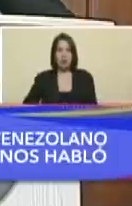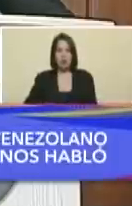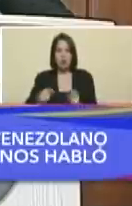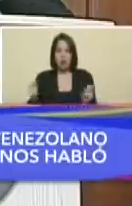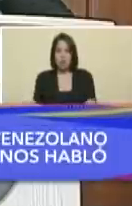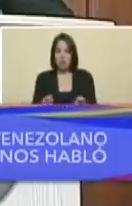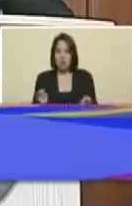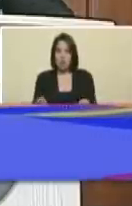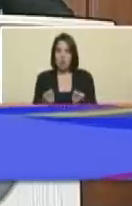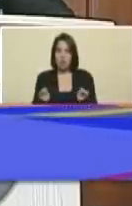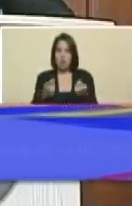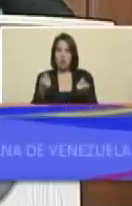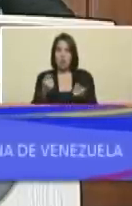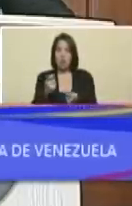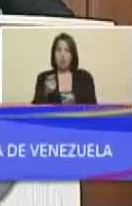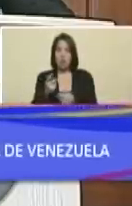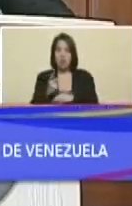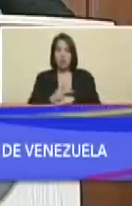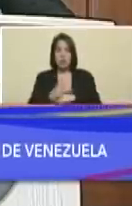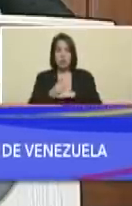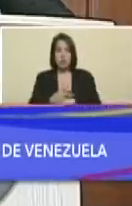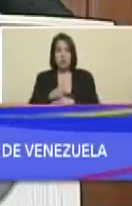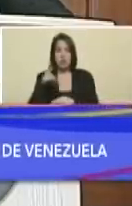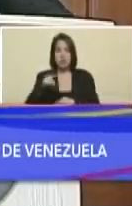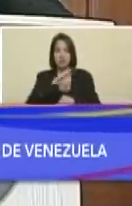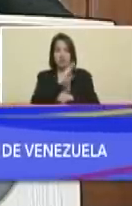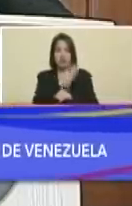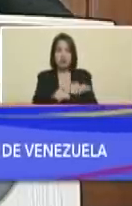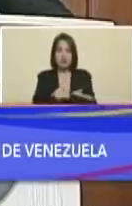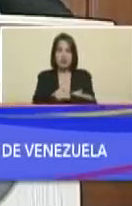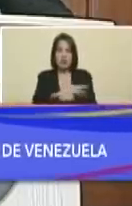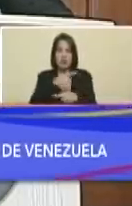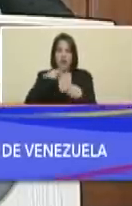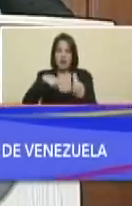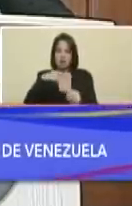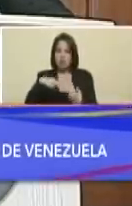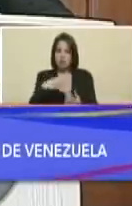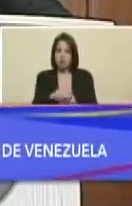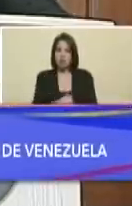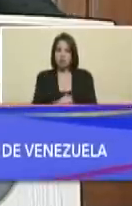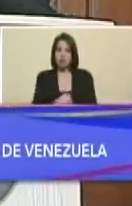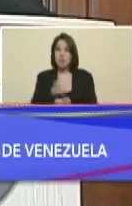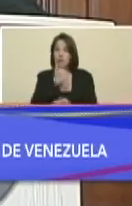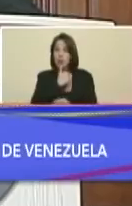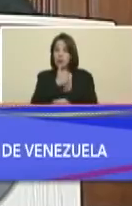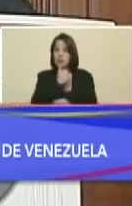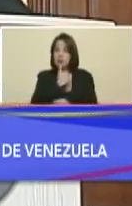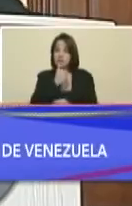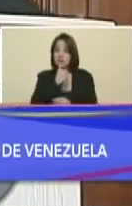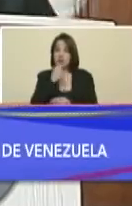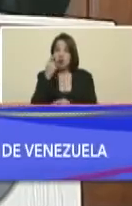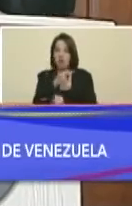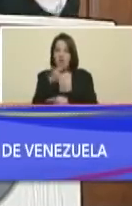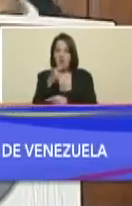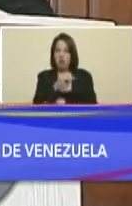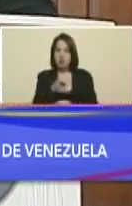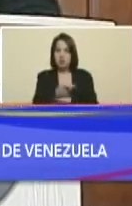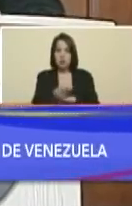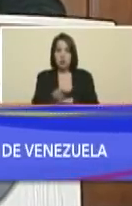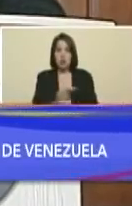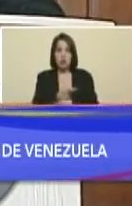que la revolución guatemalteca se fortaleciera en la resistencia histórica frente a sus opresores. Era